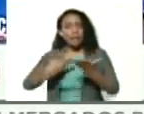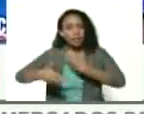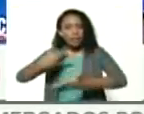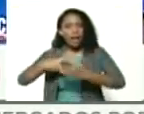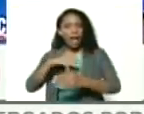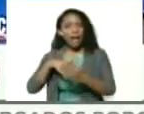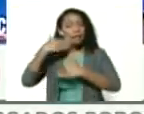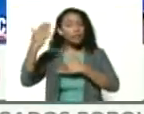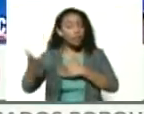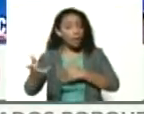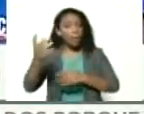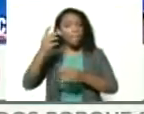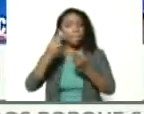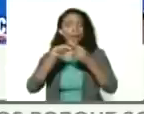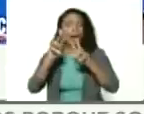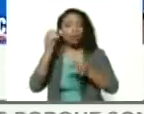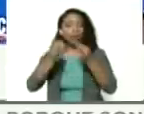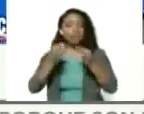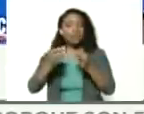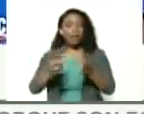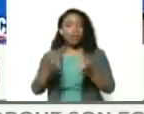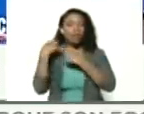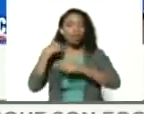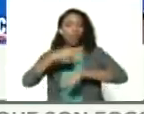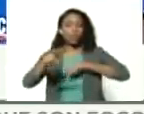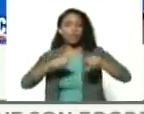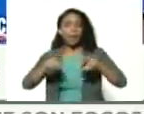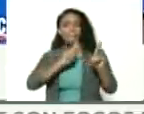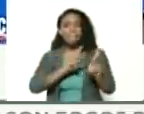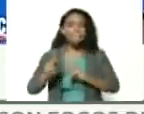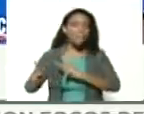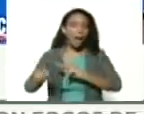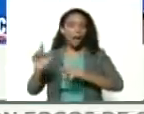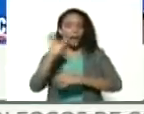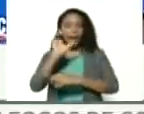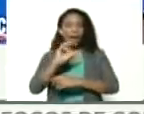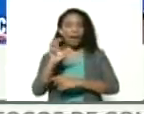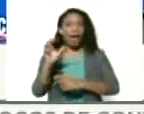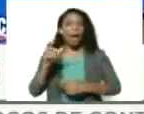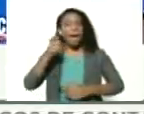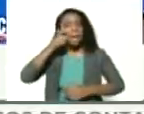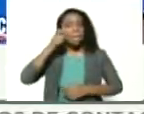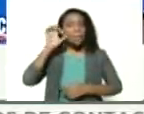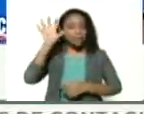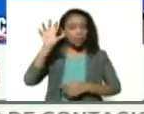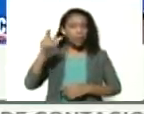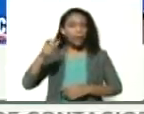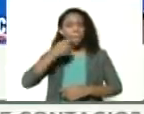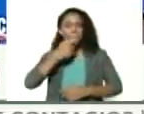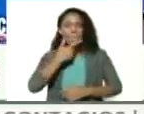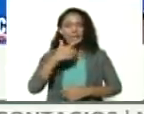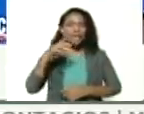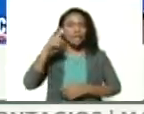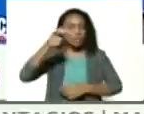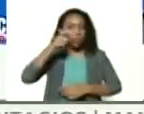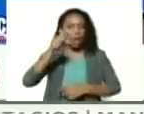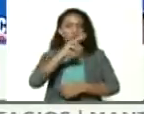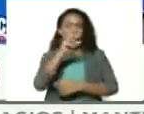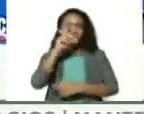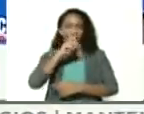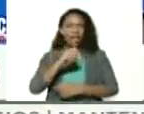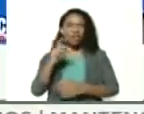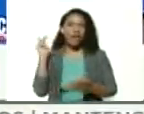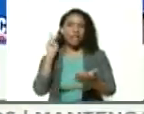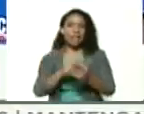asuma la coordinación del plan Caracas Patriota, bella y segura, por los 200 años de la llegada